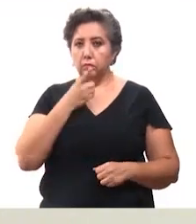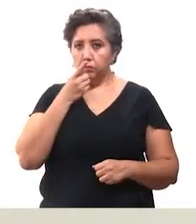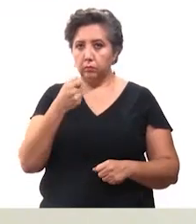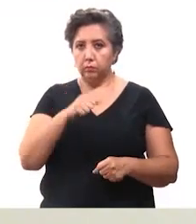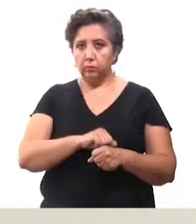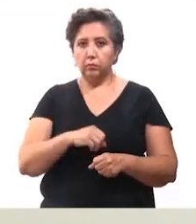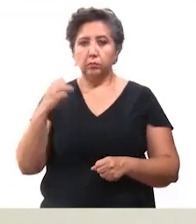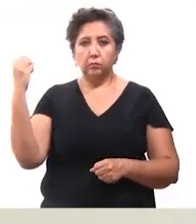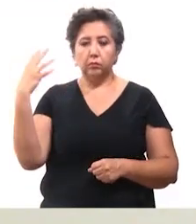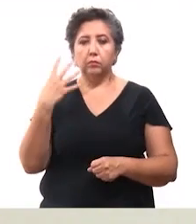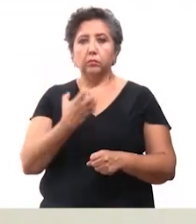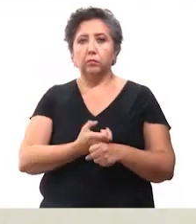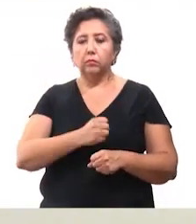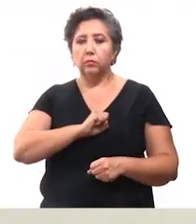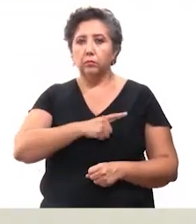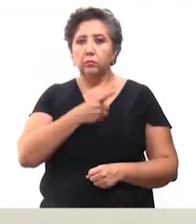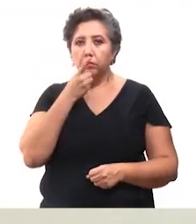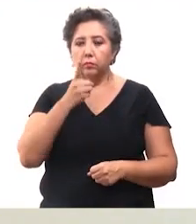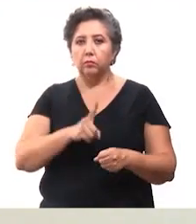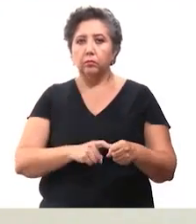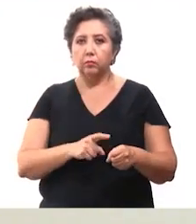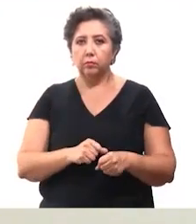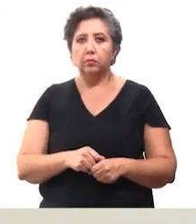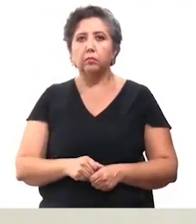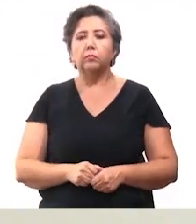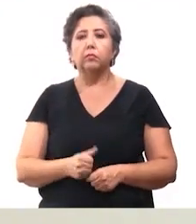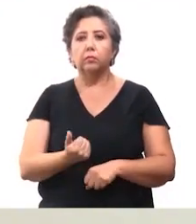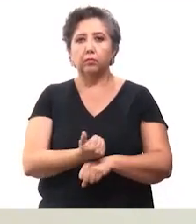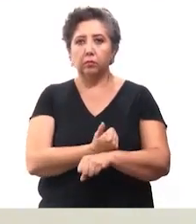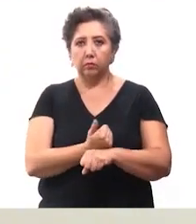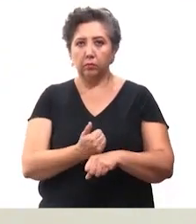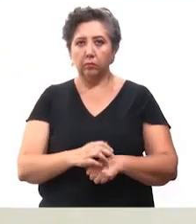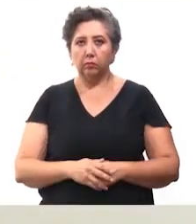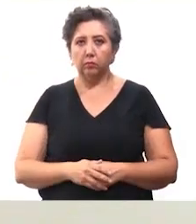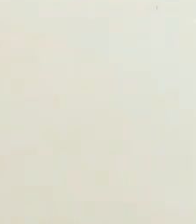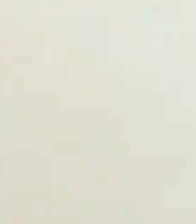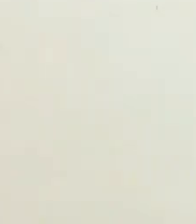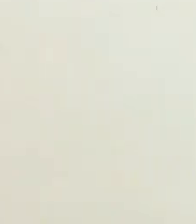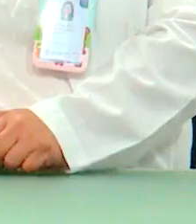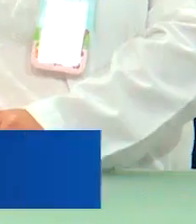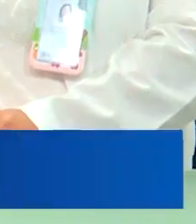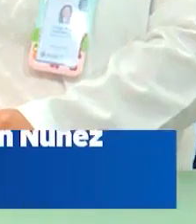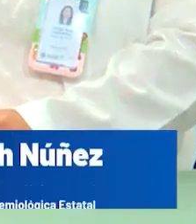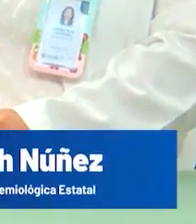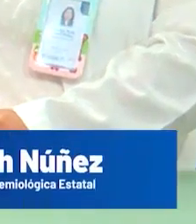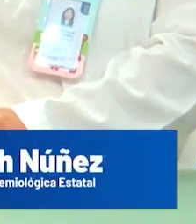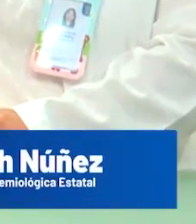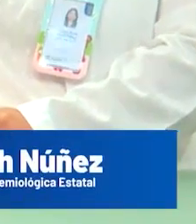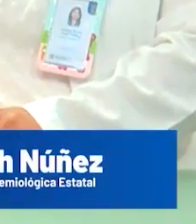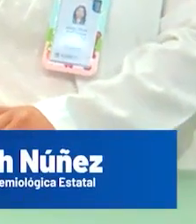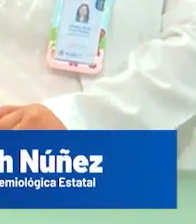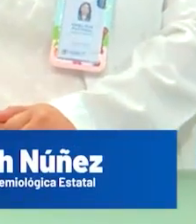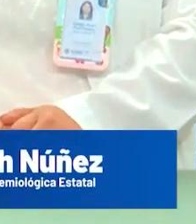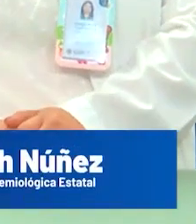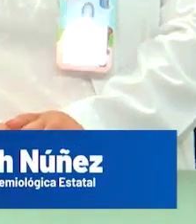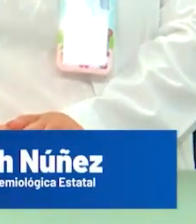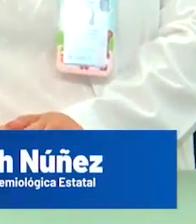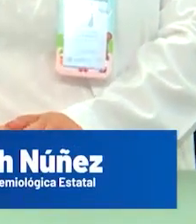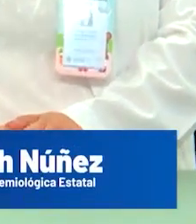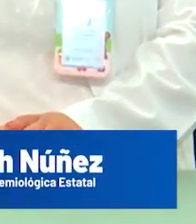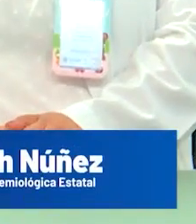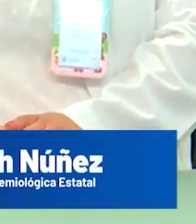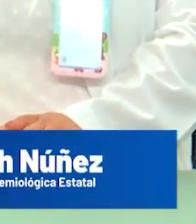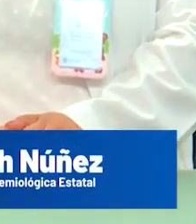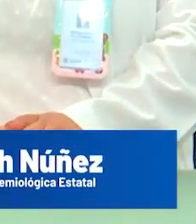Los indicadores semanales del Semáforo Estatal de Salud marcan color amarillo. Ese es todo el parte médico, doctora. Gracias, doctora.